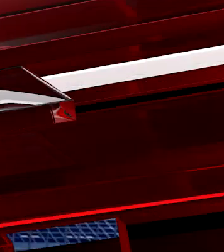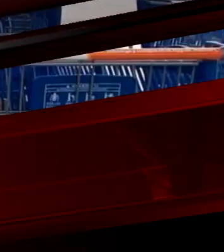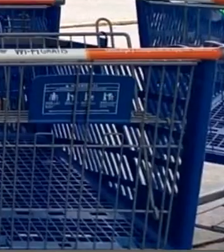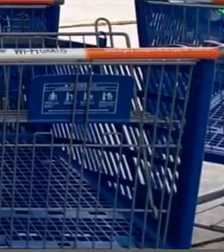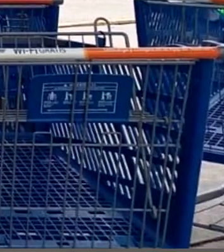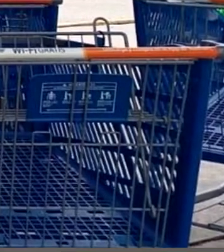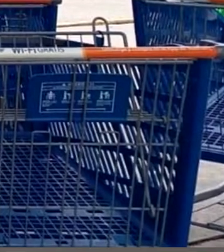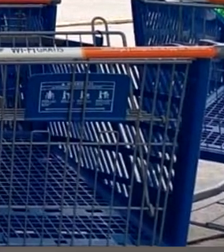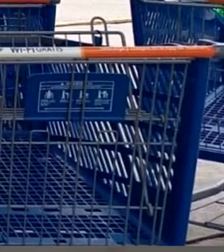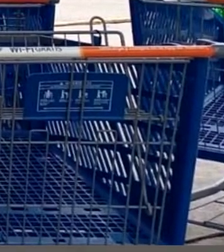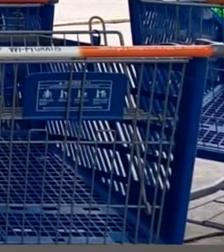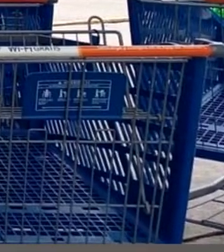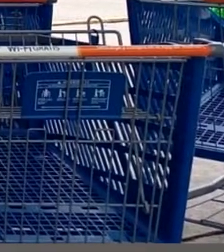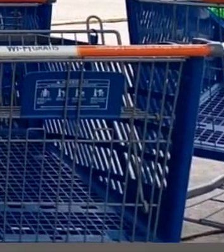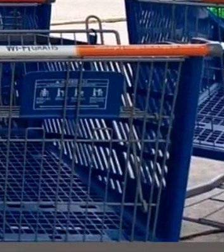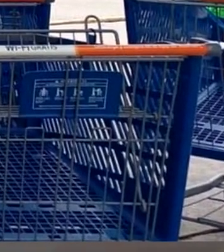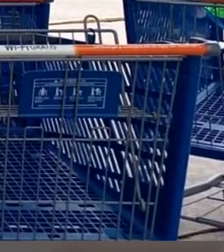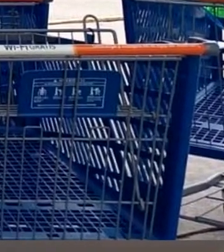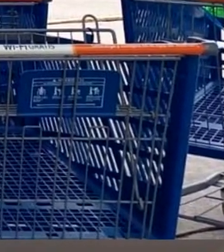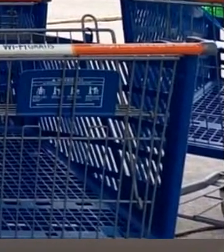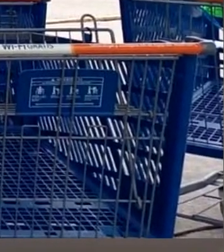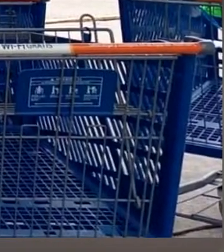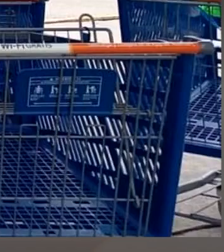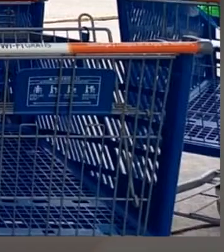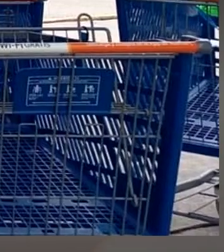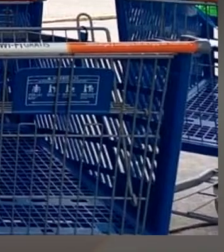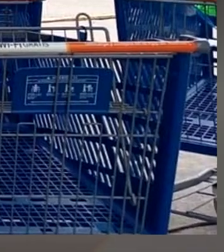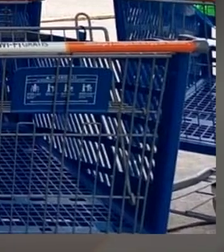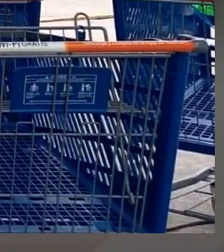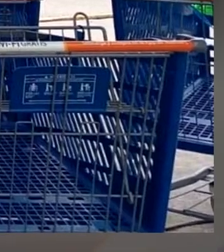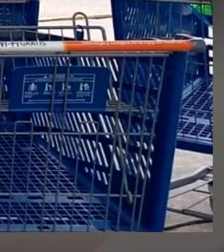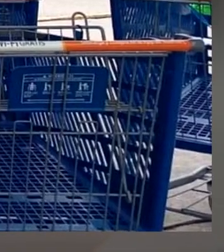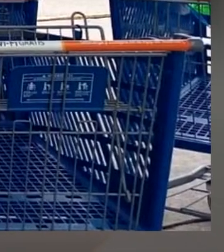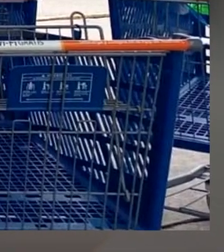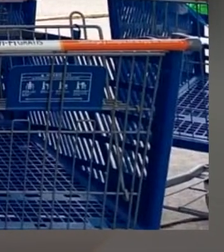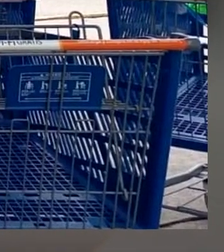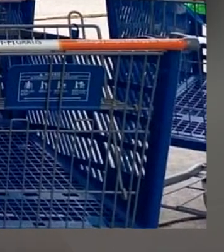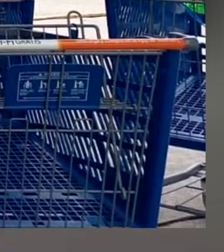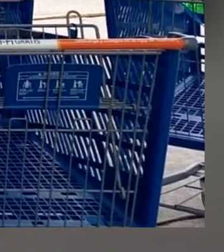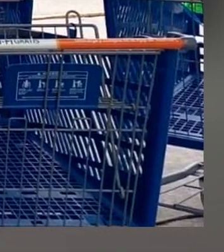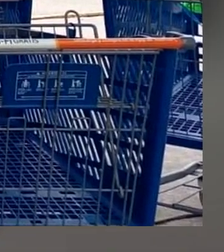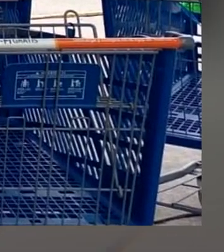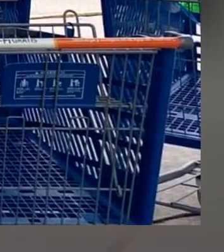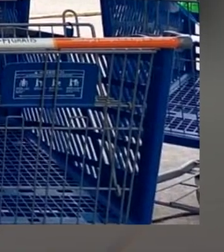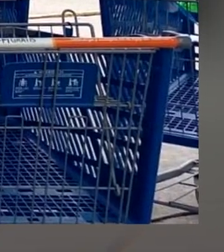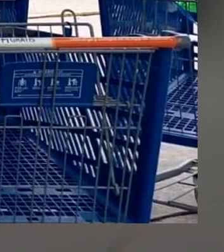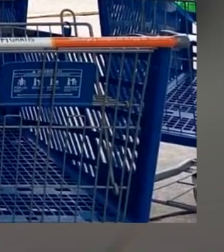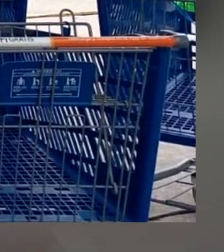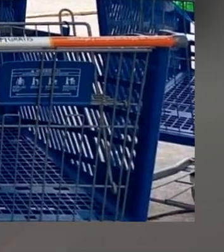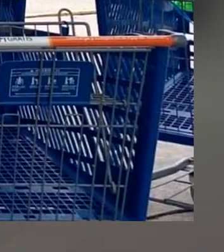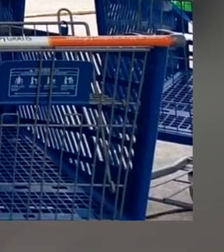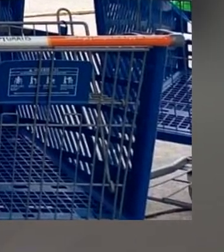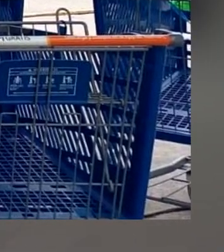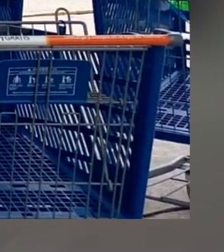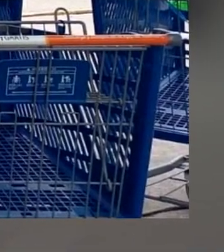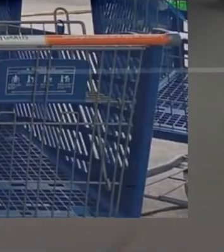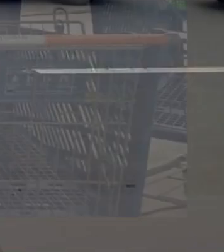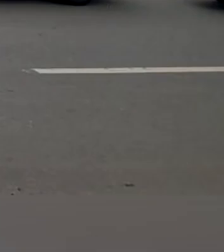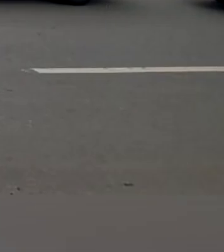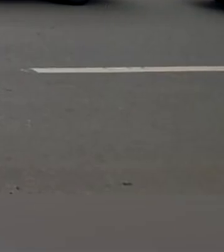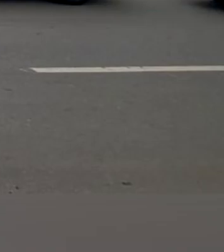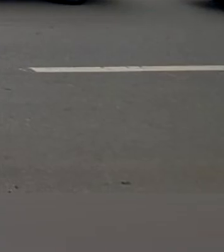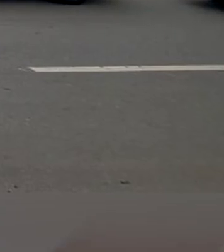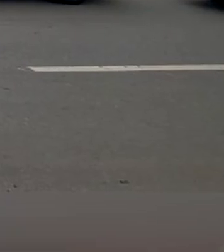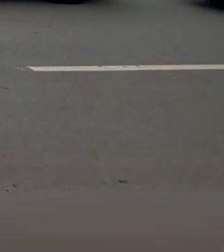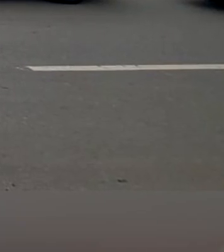usar. Romero López reiteró que la ley prohíbe utilizar una unidad concesionada para bloqueos y otro tipo de acciones